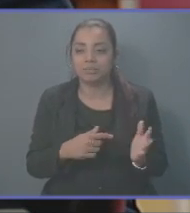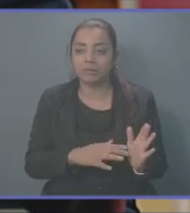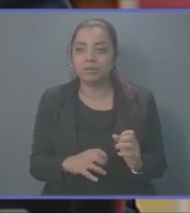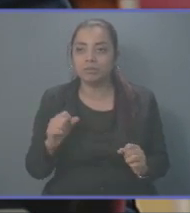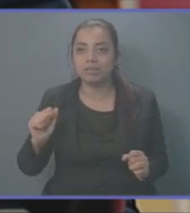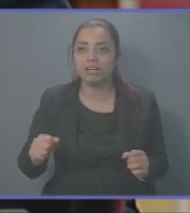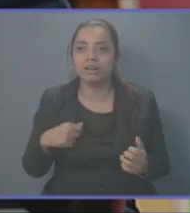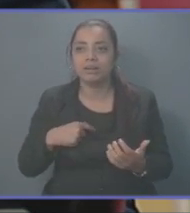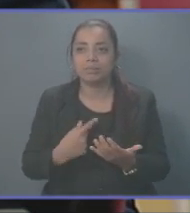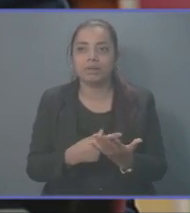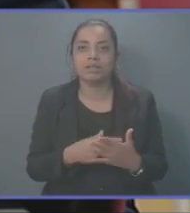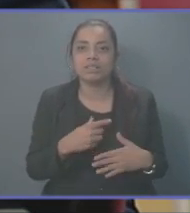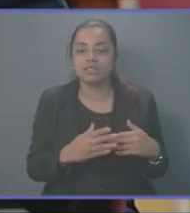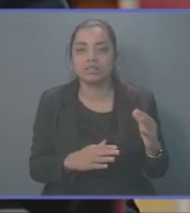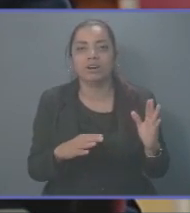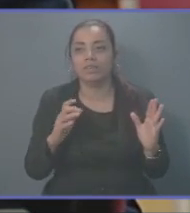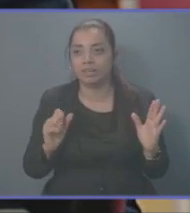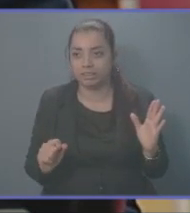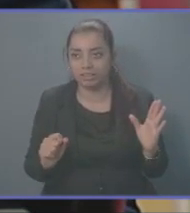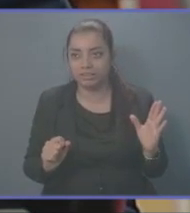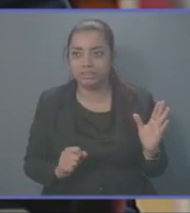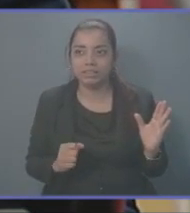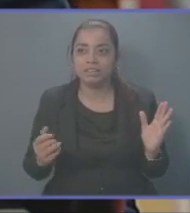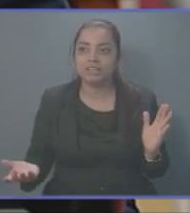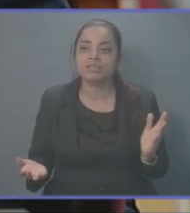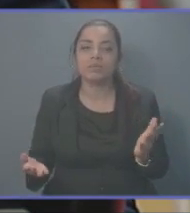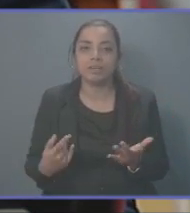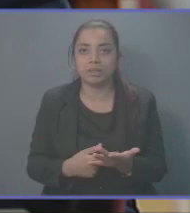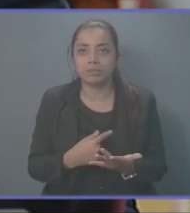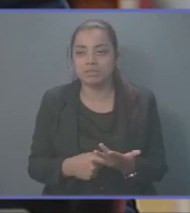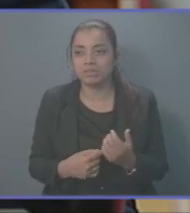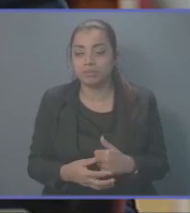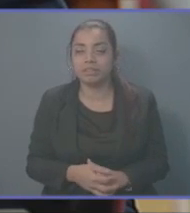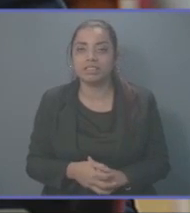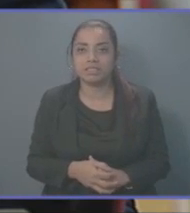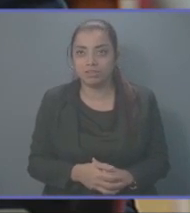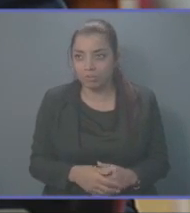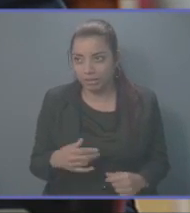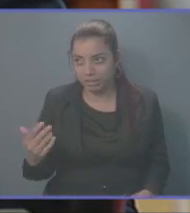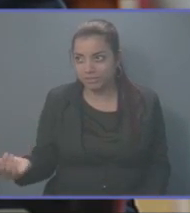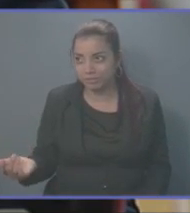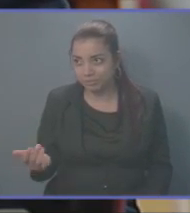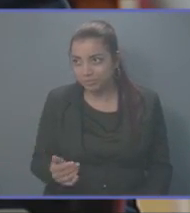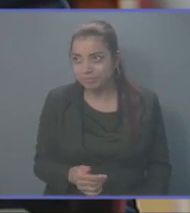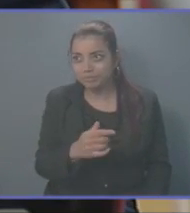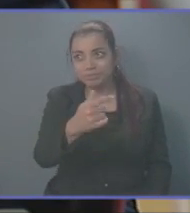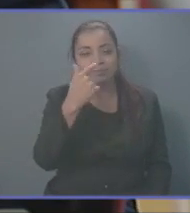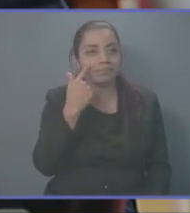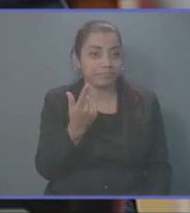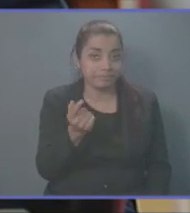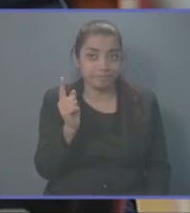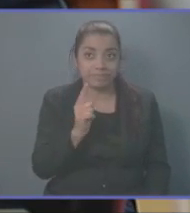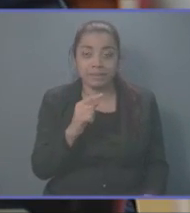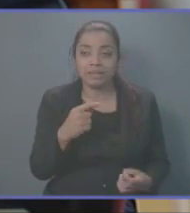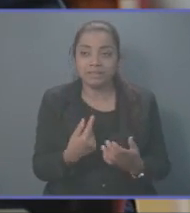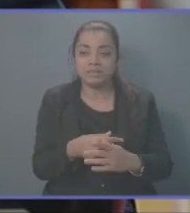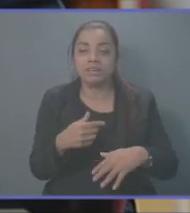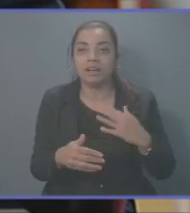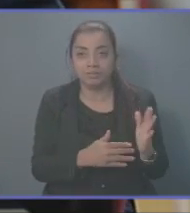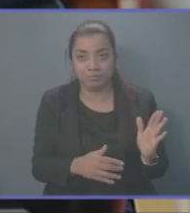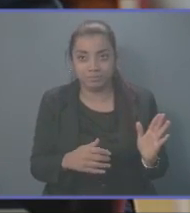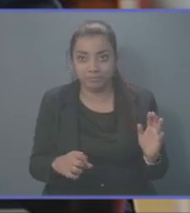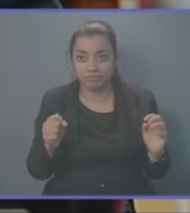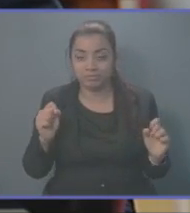a la Fiscalía General de la República y aunque se haya iniciado el proceso judicial, en tanto no exista sentencia definitiva,